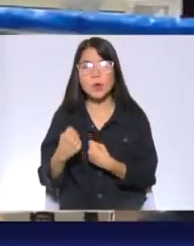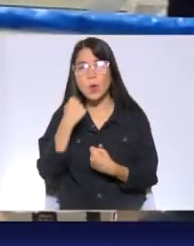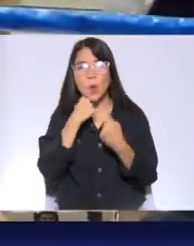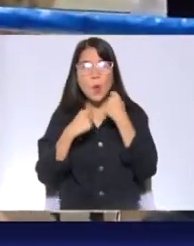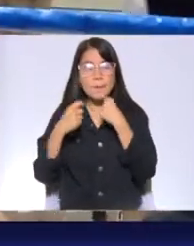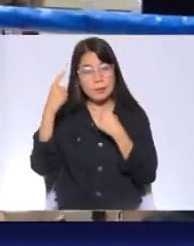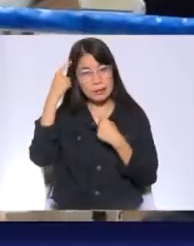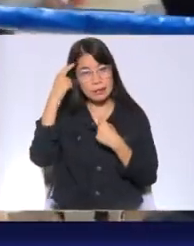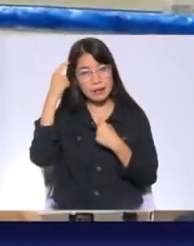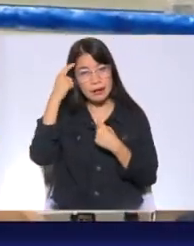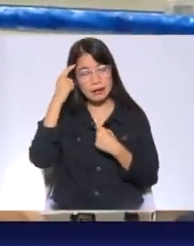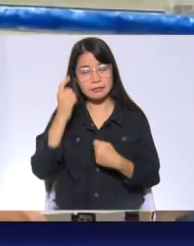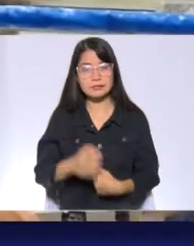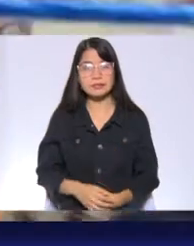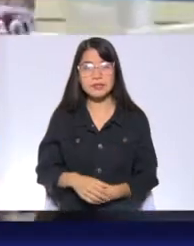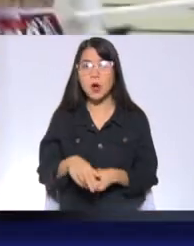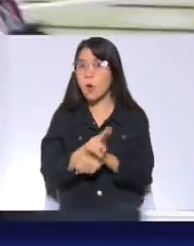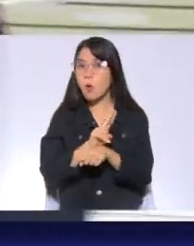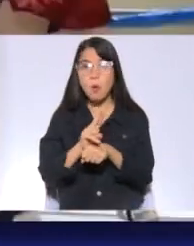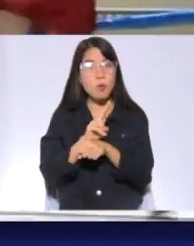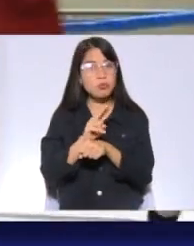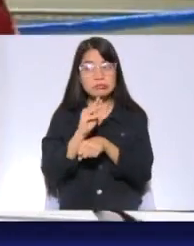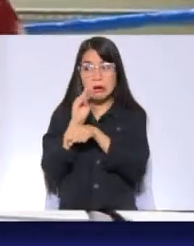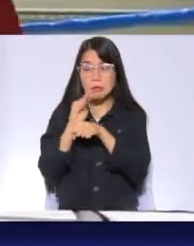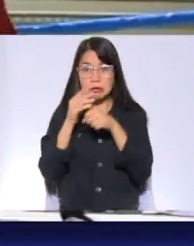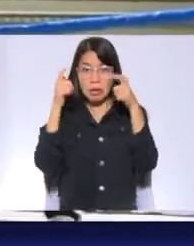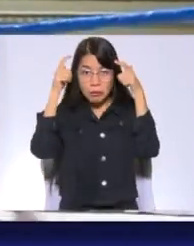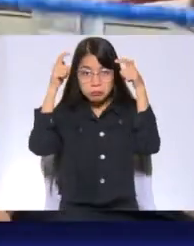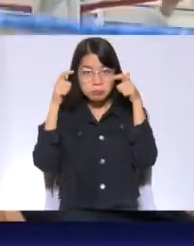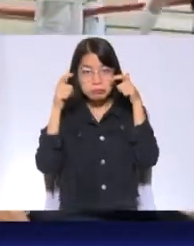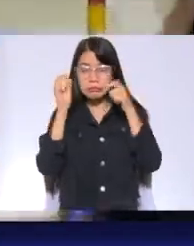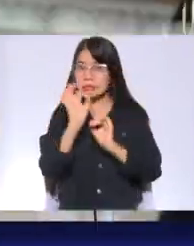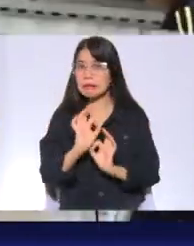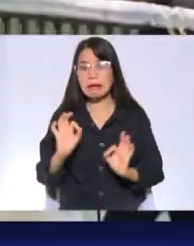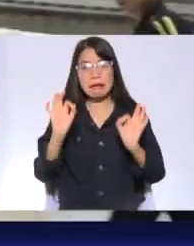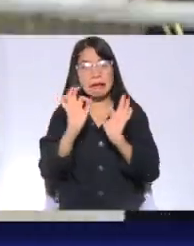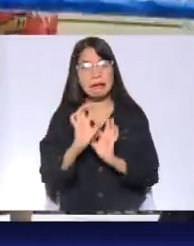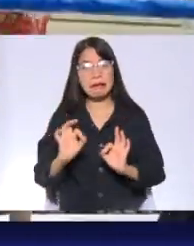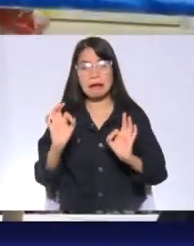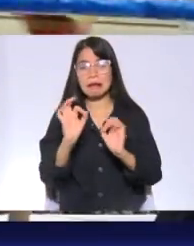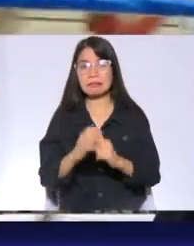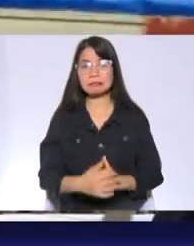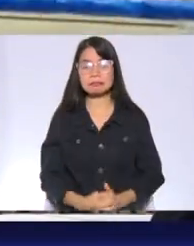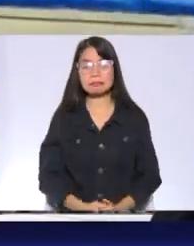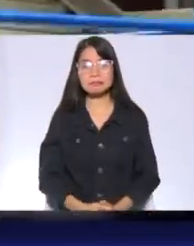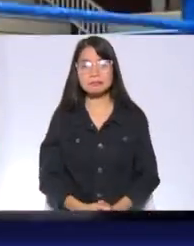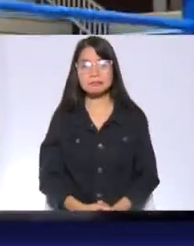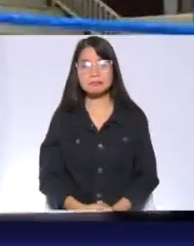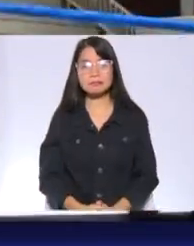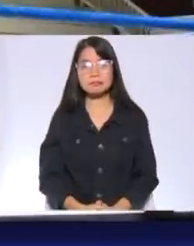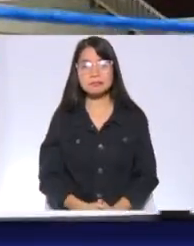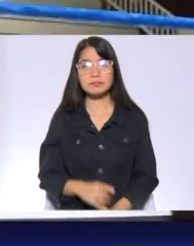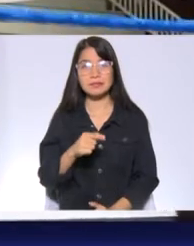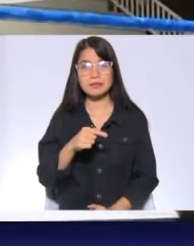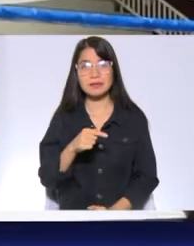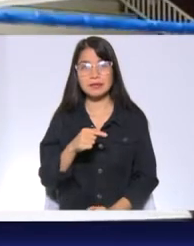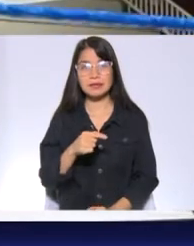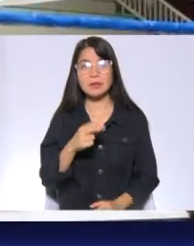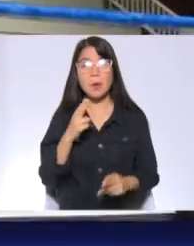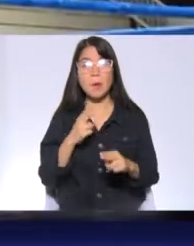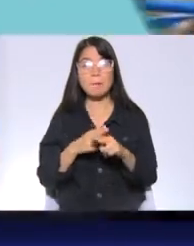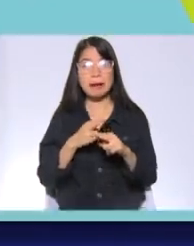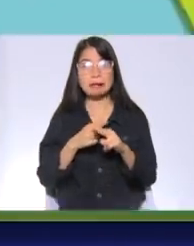llevar perfección es una de las causas de que las muertes sean numerosas, sobre todo debido a la proliferación de combates ilegales incluso entre niños.